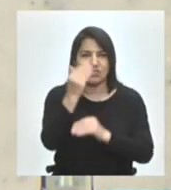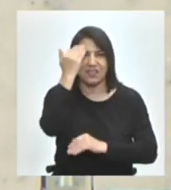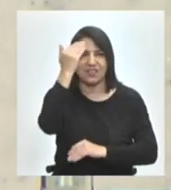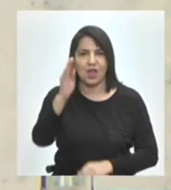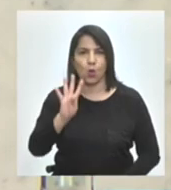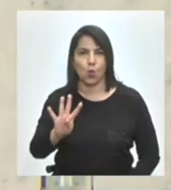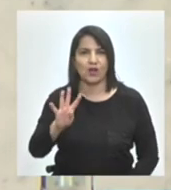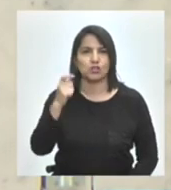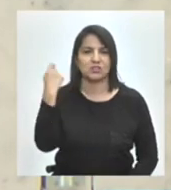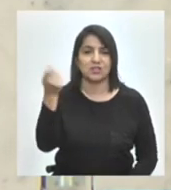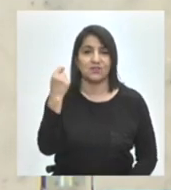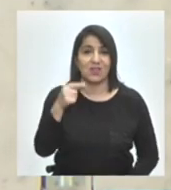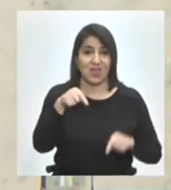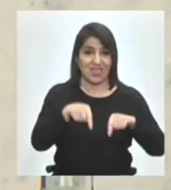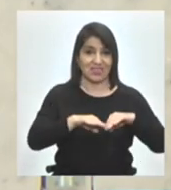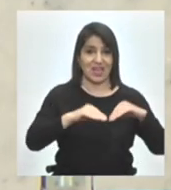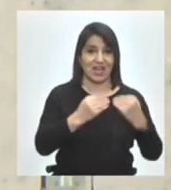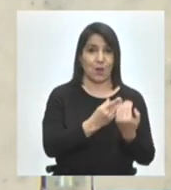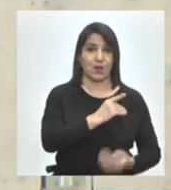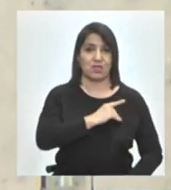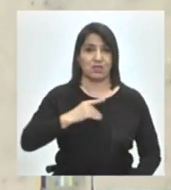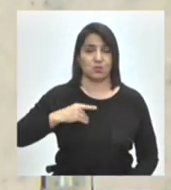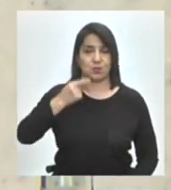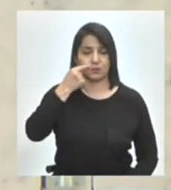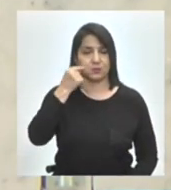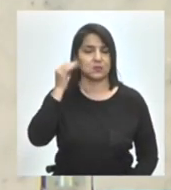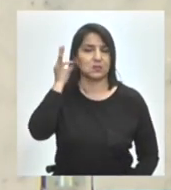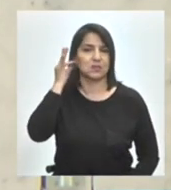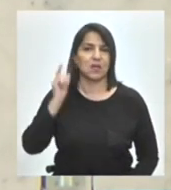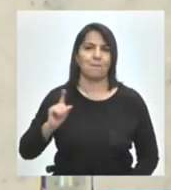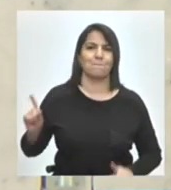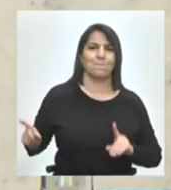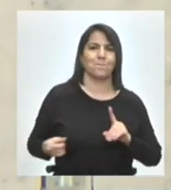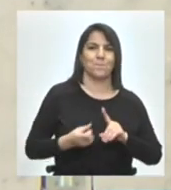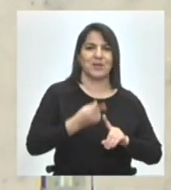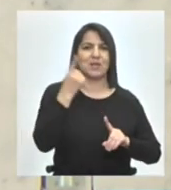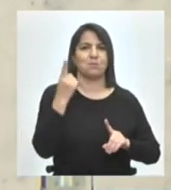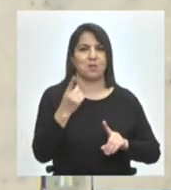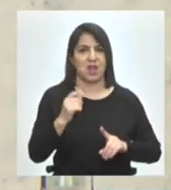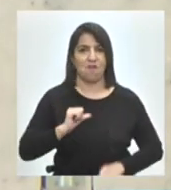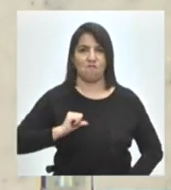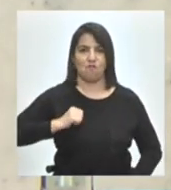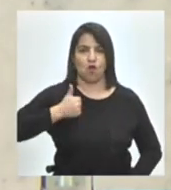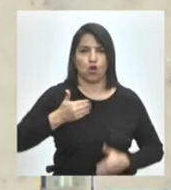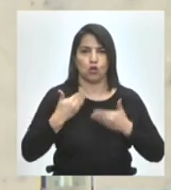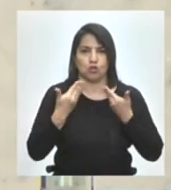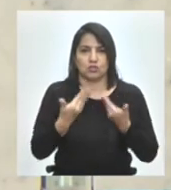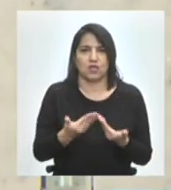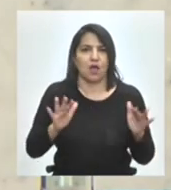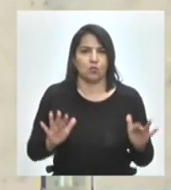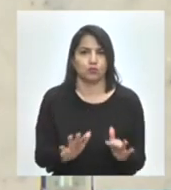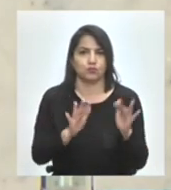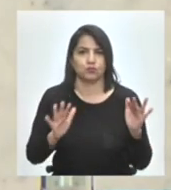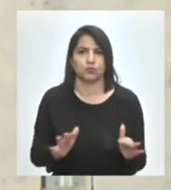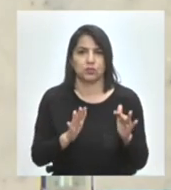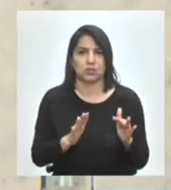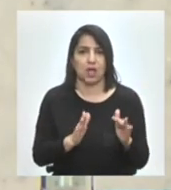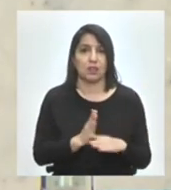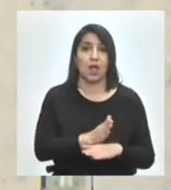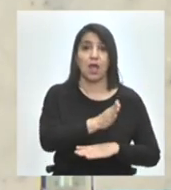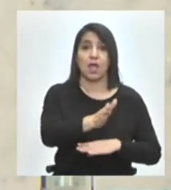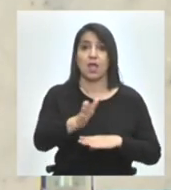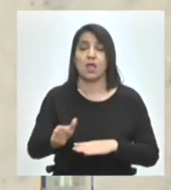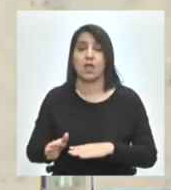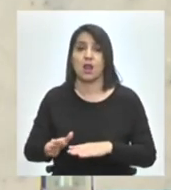septiembre, esta Cámara de Diputadas y Diputados va a ser la primera en estar disponible para impulsar y concurrir a este